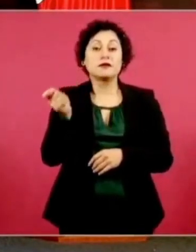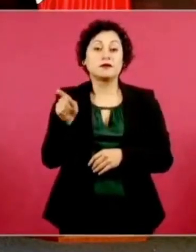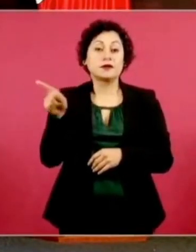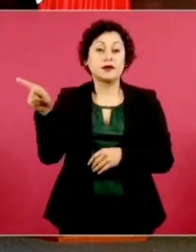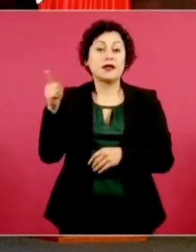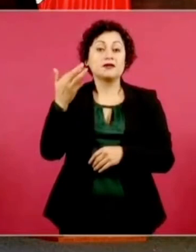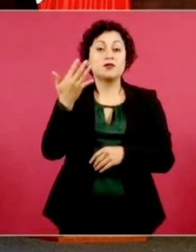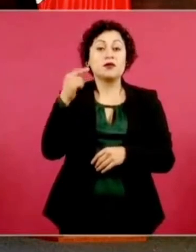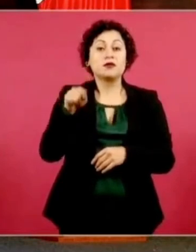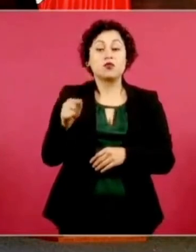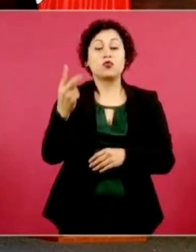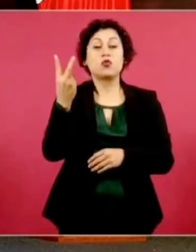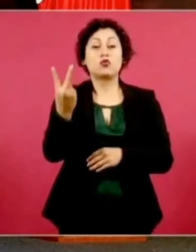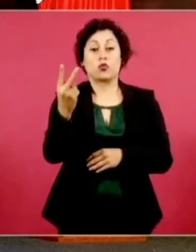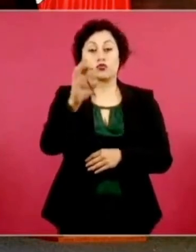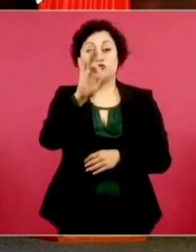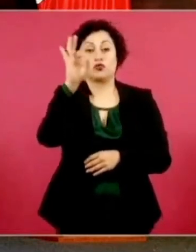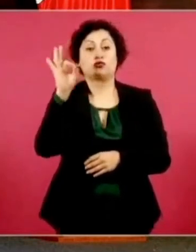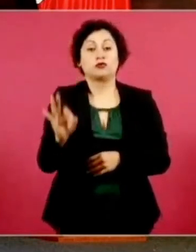nos cayó,